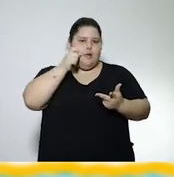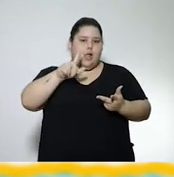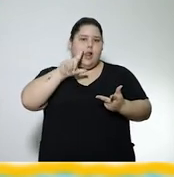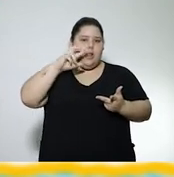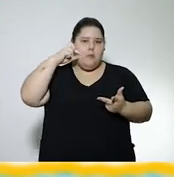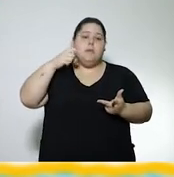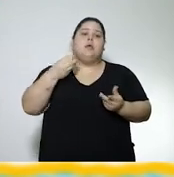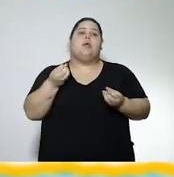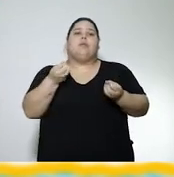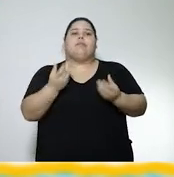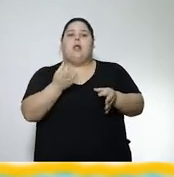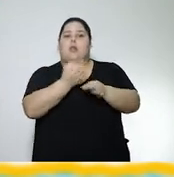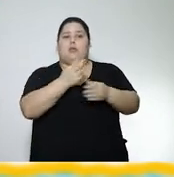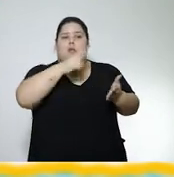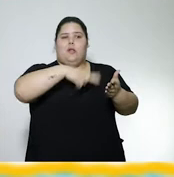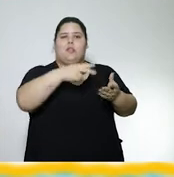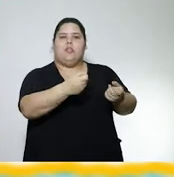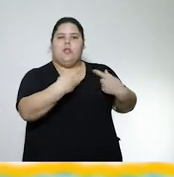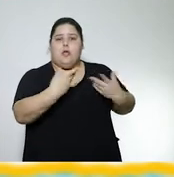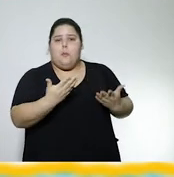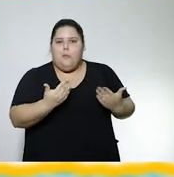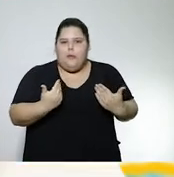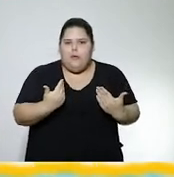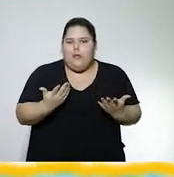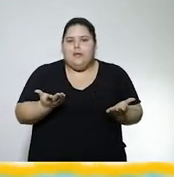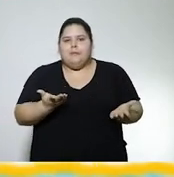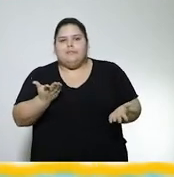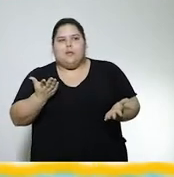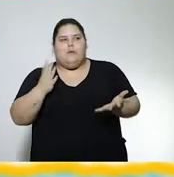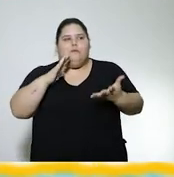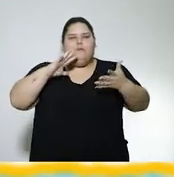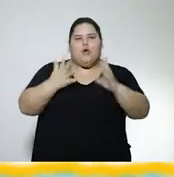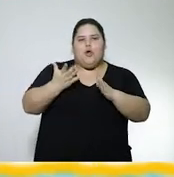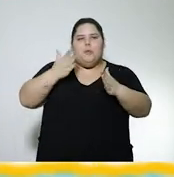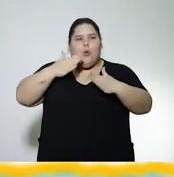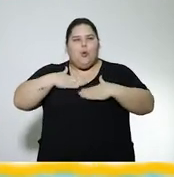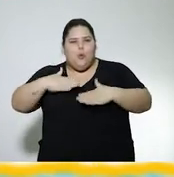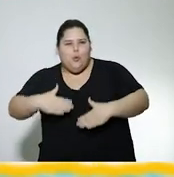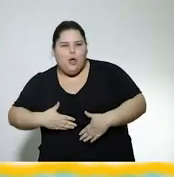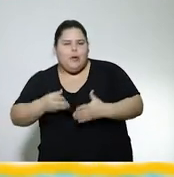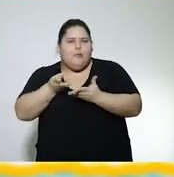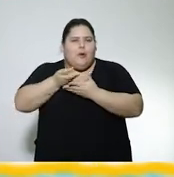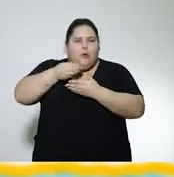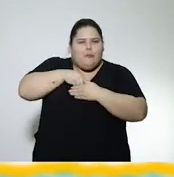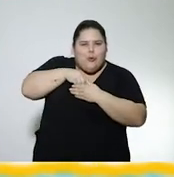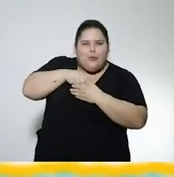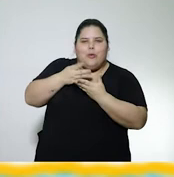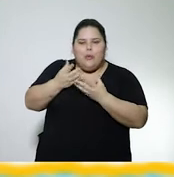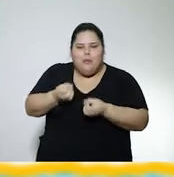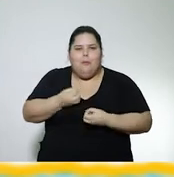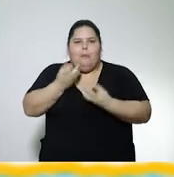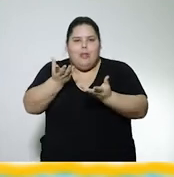la educación artística nos da esa posibilidad, nos da la forma de expresar, nuestro cuerpo,